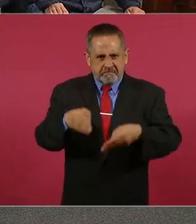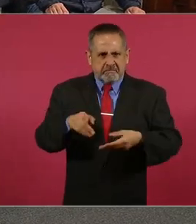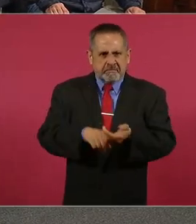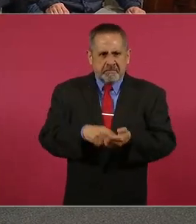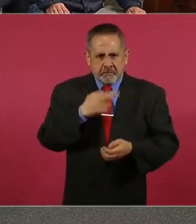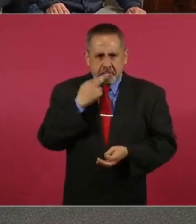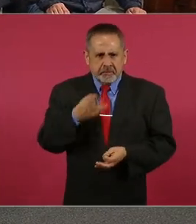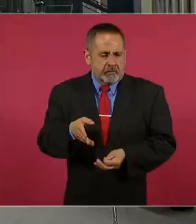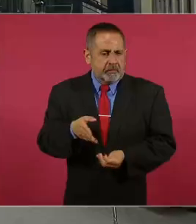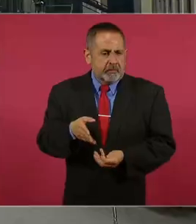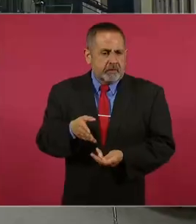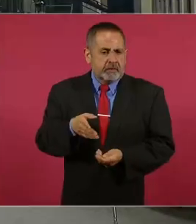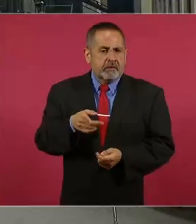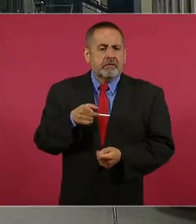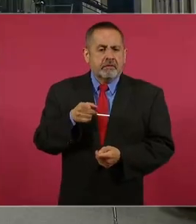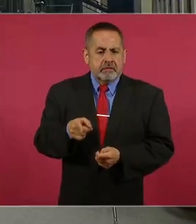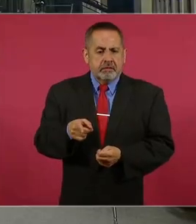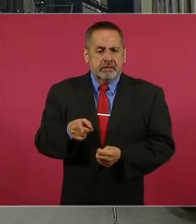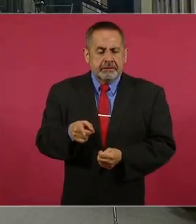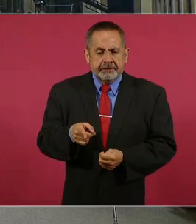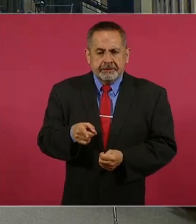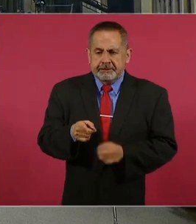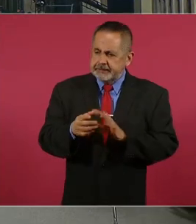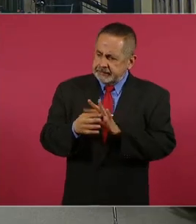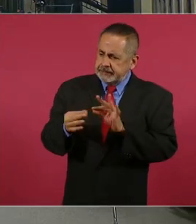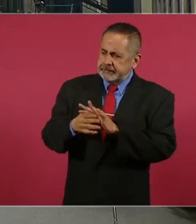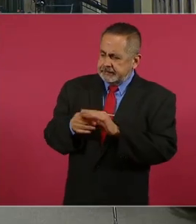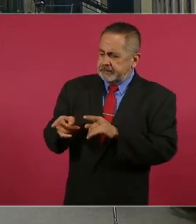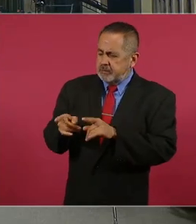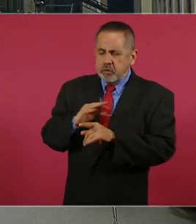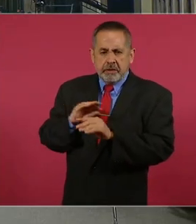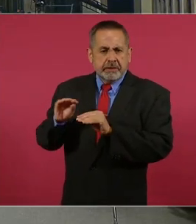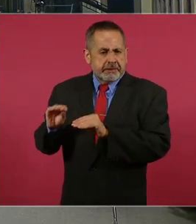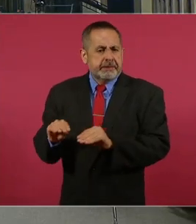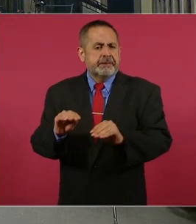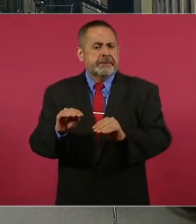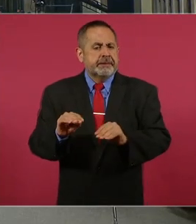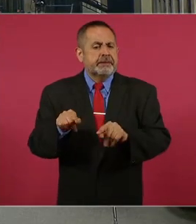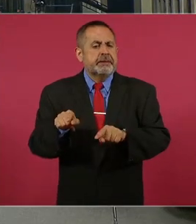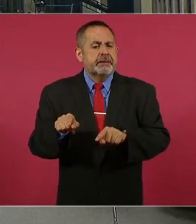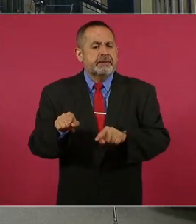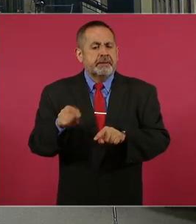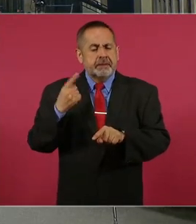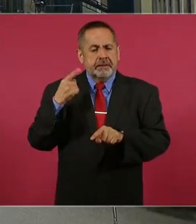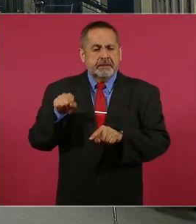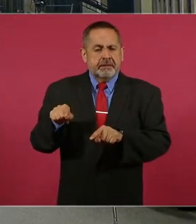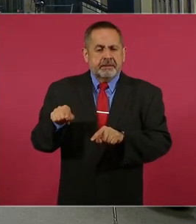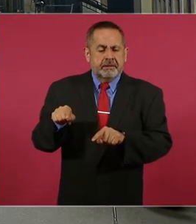y se le convenció para que